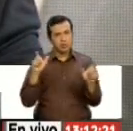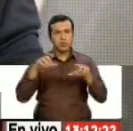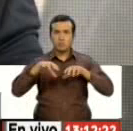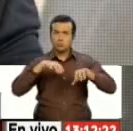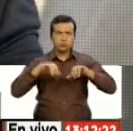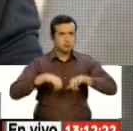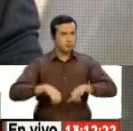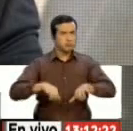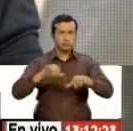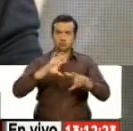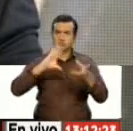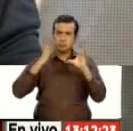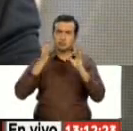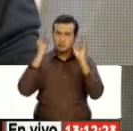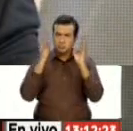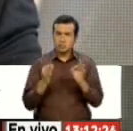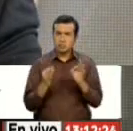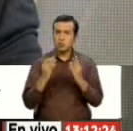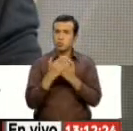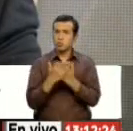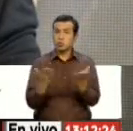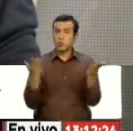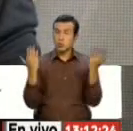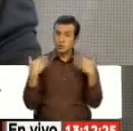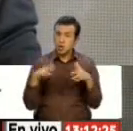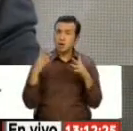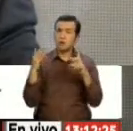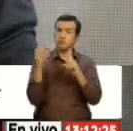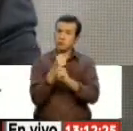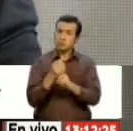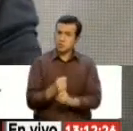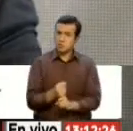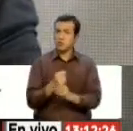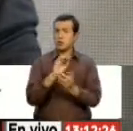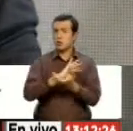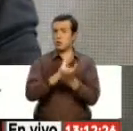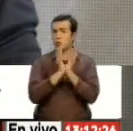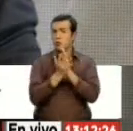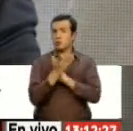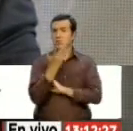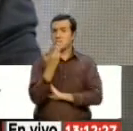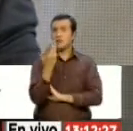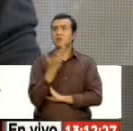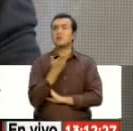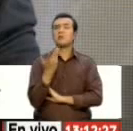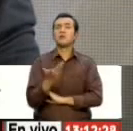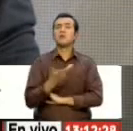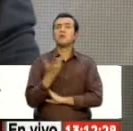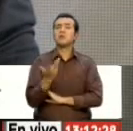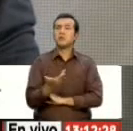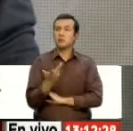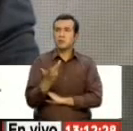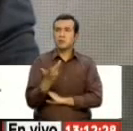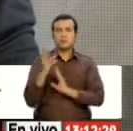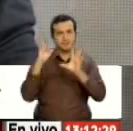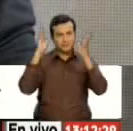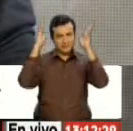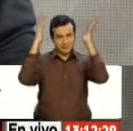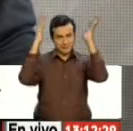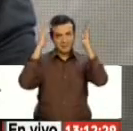de manera revolucionaria y tú lo has hecho. Ya las revoluciones dejaron de ser...